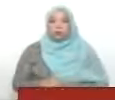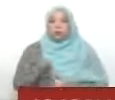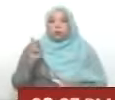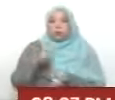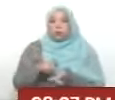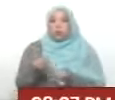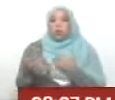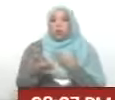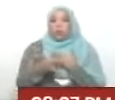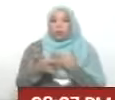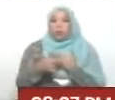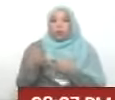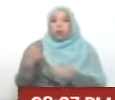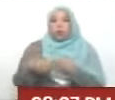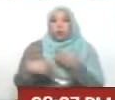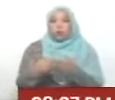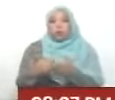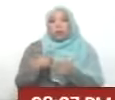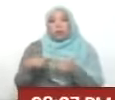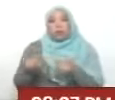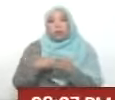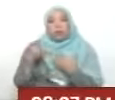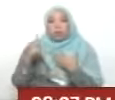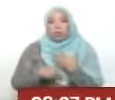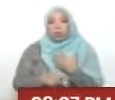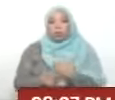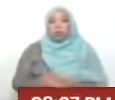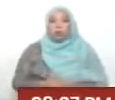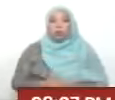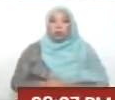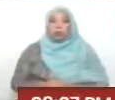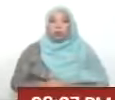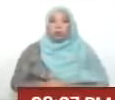Participar directamente en la entrega de varios proyectos.